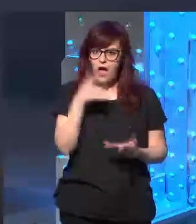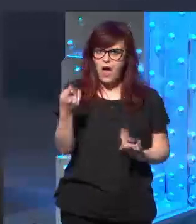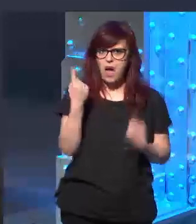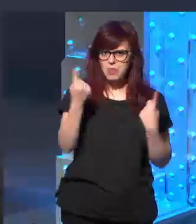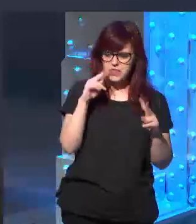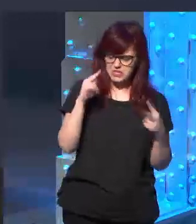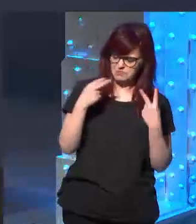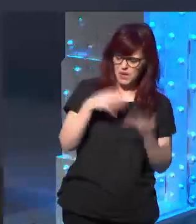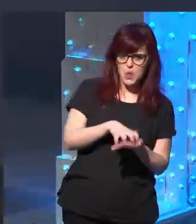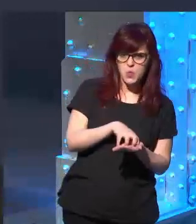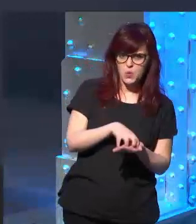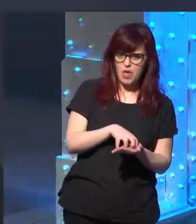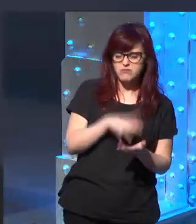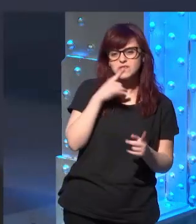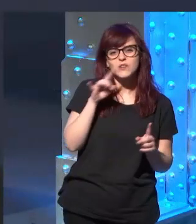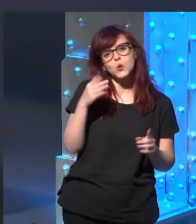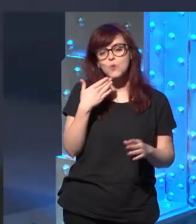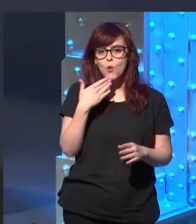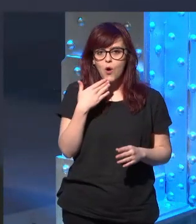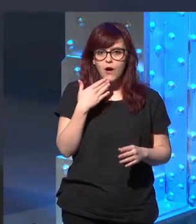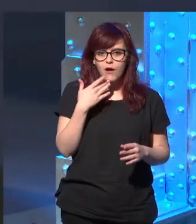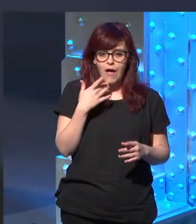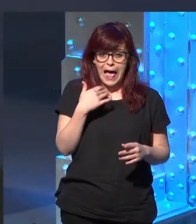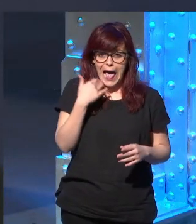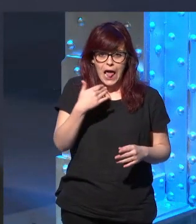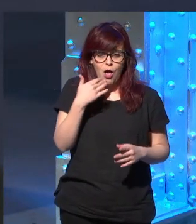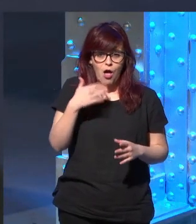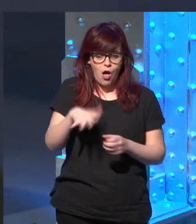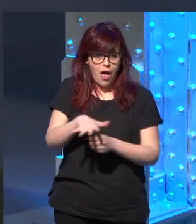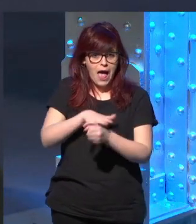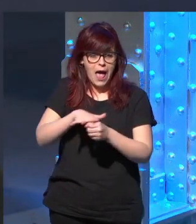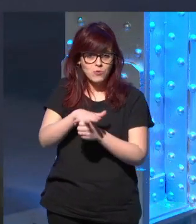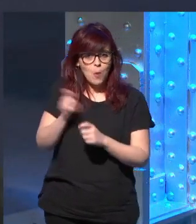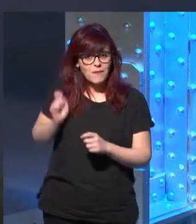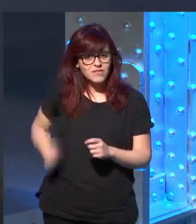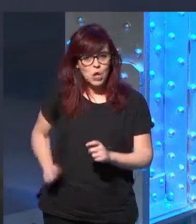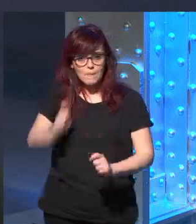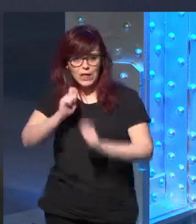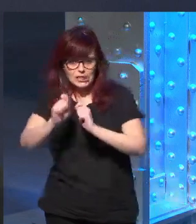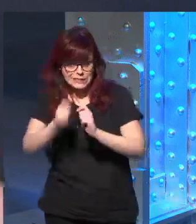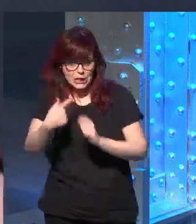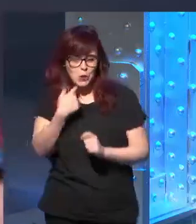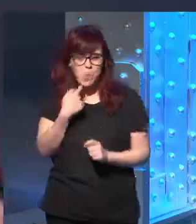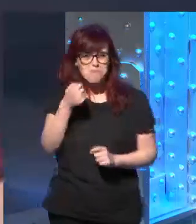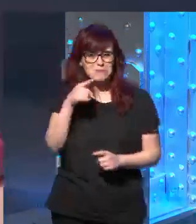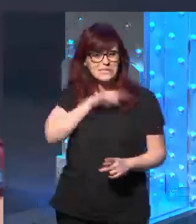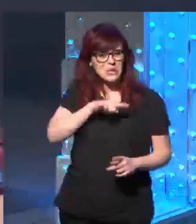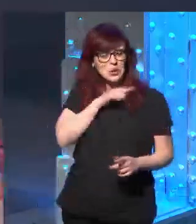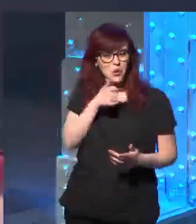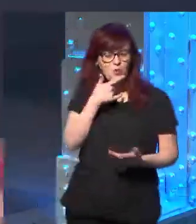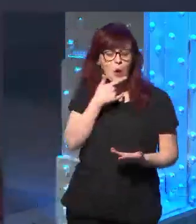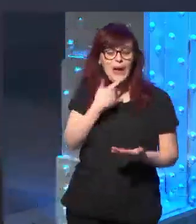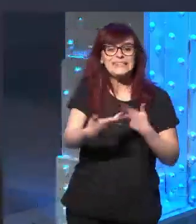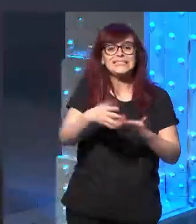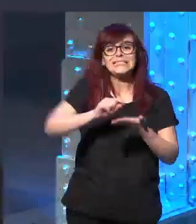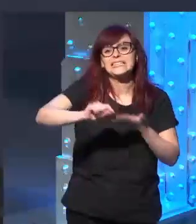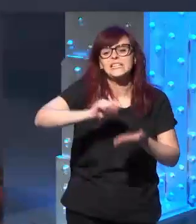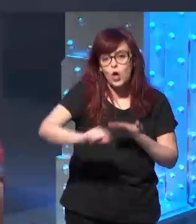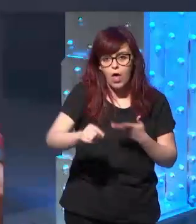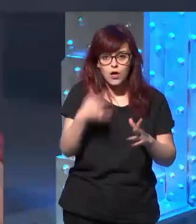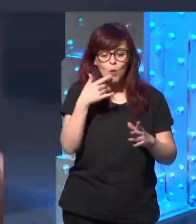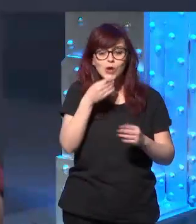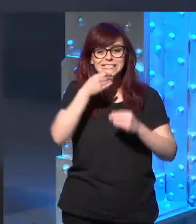no me considero periodista. Soy como una especie de intrusa dentro de la profesión de periodista. Yo simplemente, bueno, soy como escritora, ¿no?,